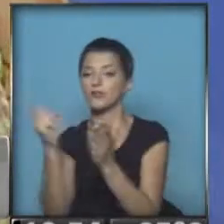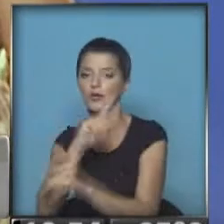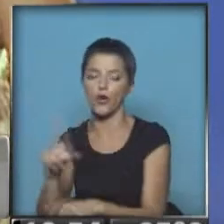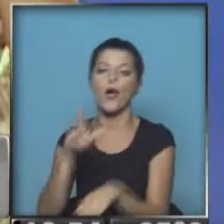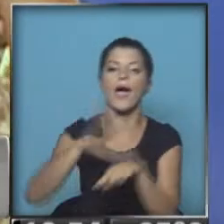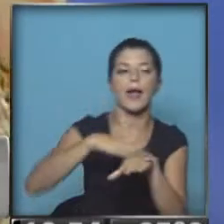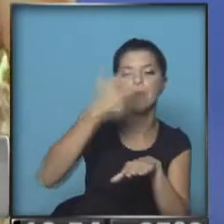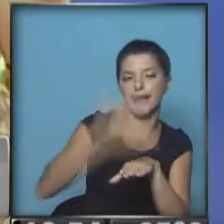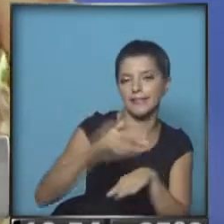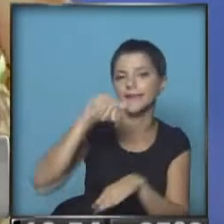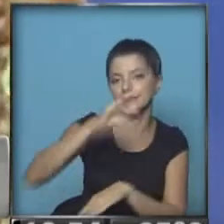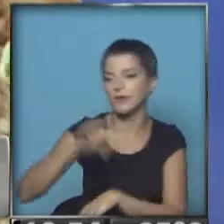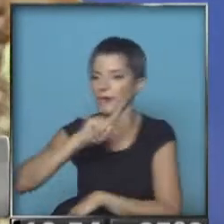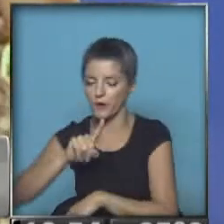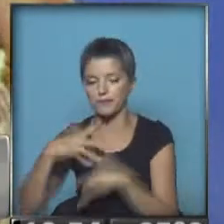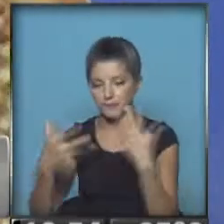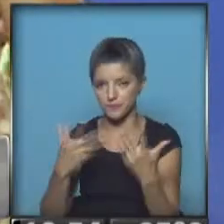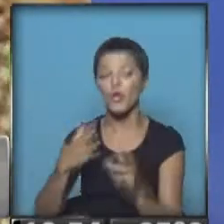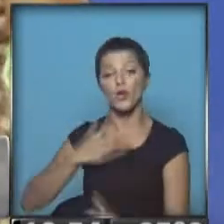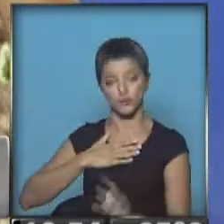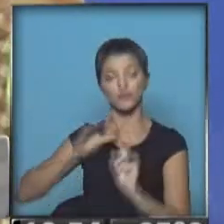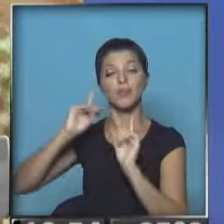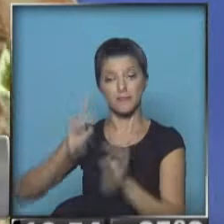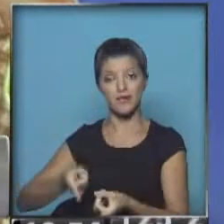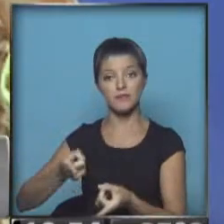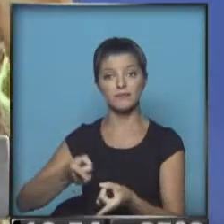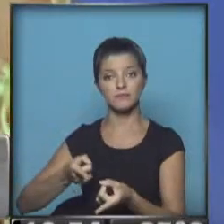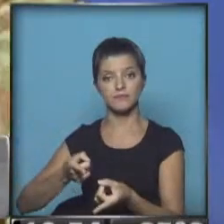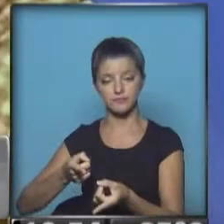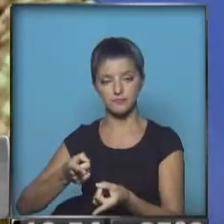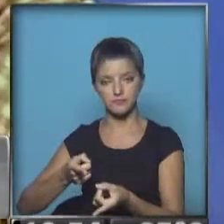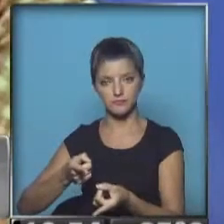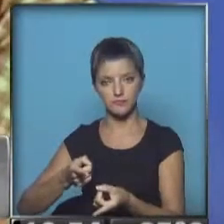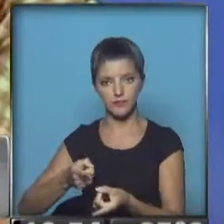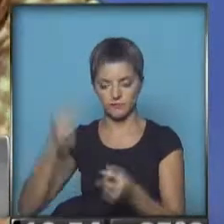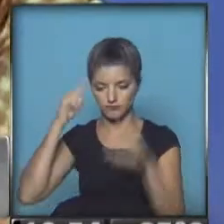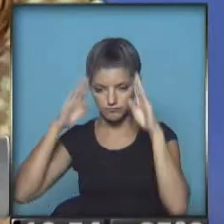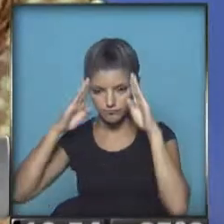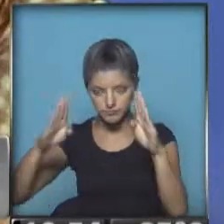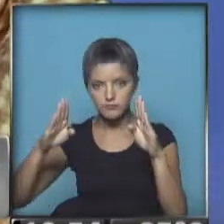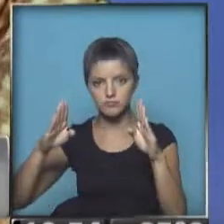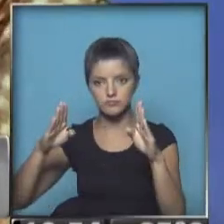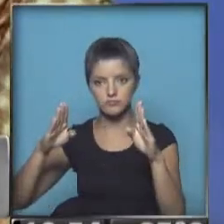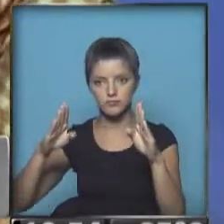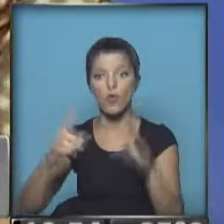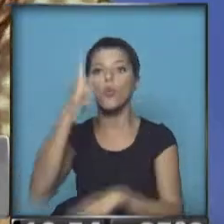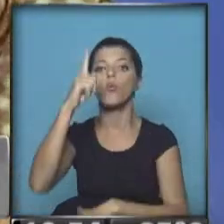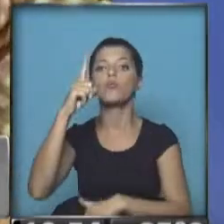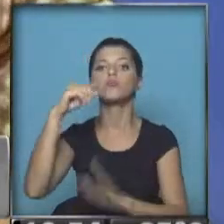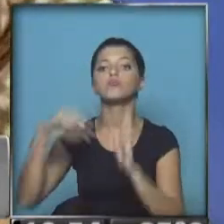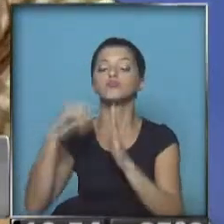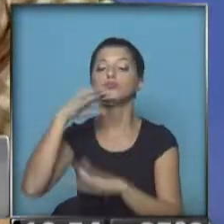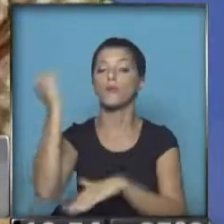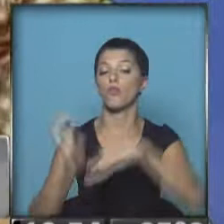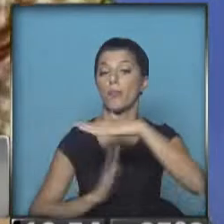sí, libros no, también tuvimos el desafío, nos dimos el desafío de poner sobre la mesa como uno de los pilares fundamentales de